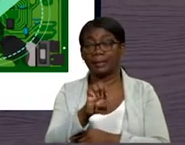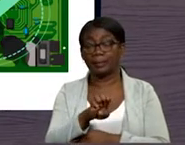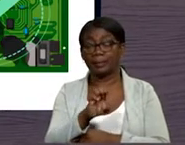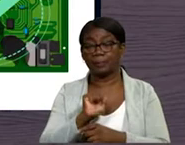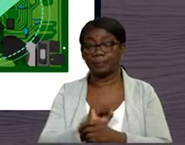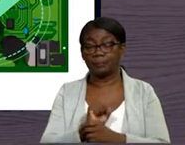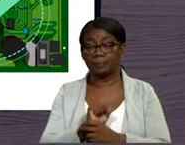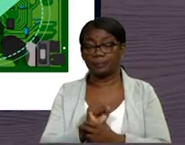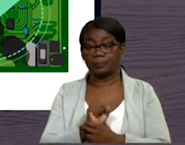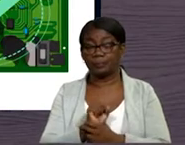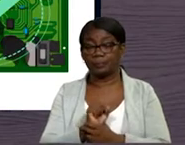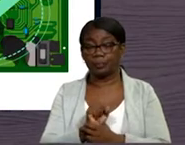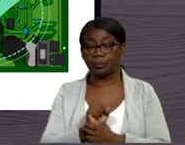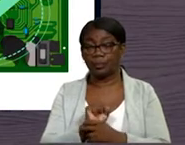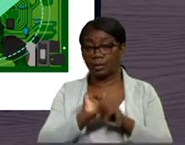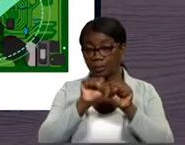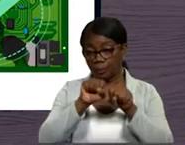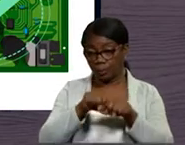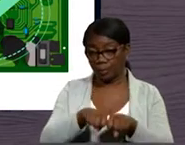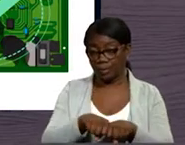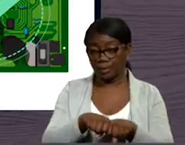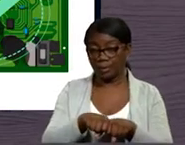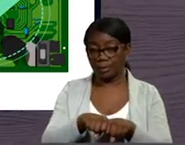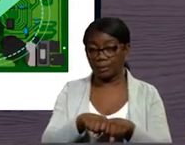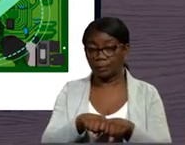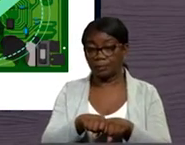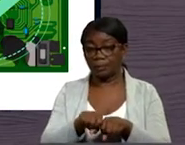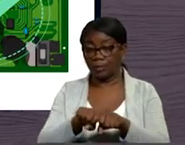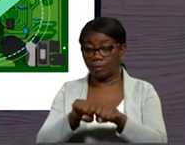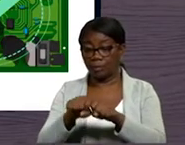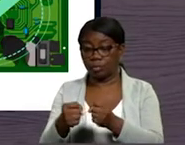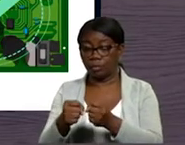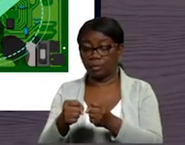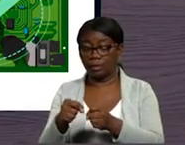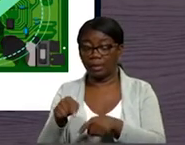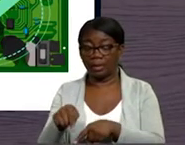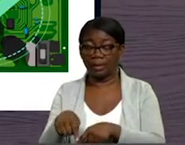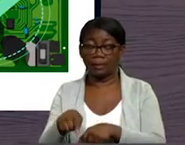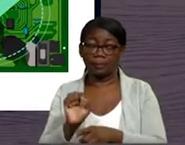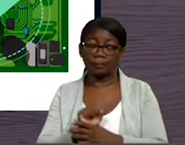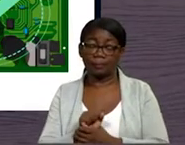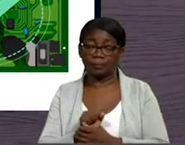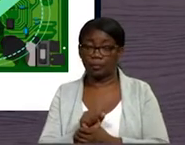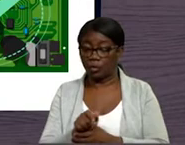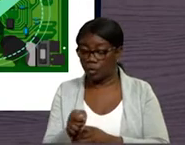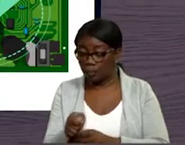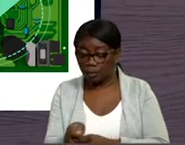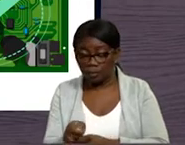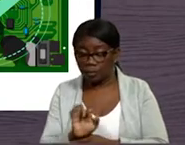punto de voltaje, porque puedes dañar el componente. Eso es para evitar o para